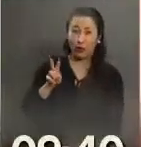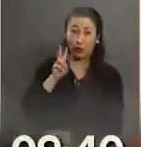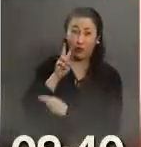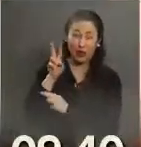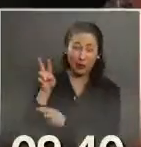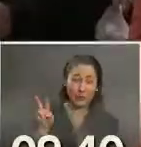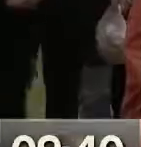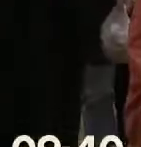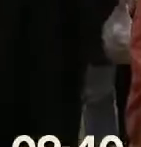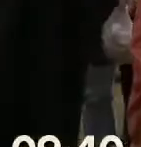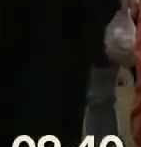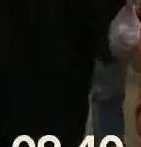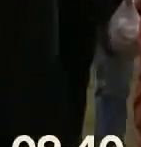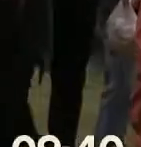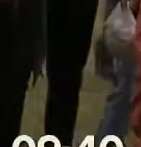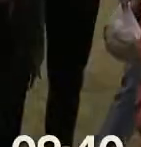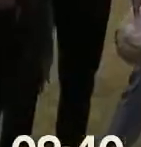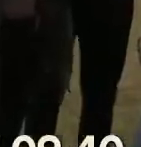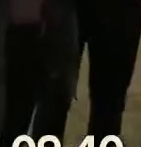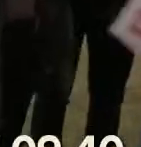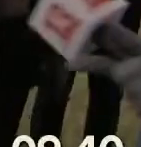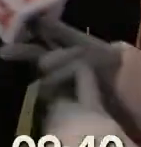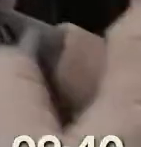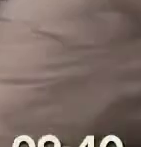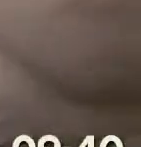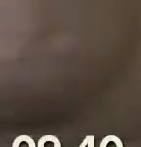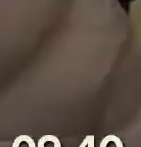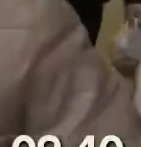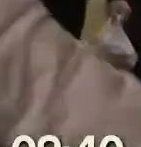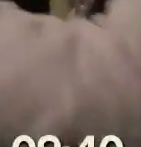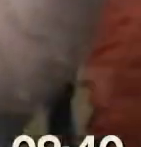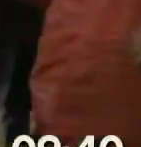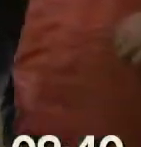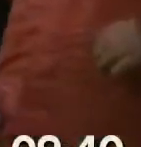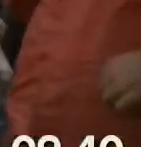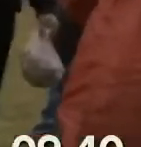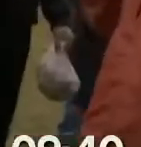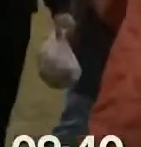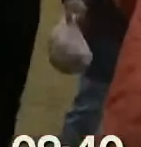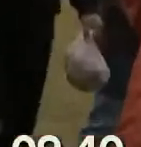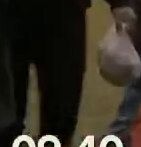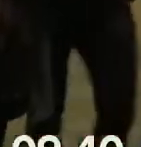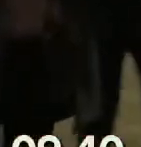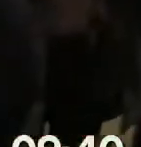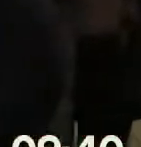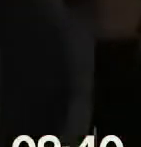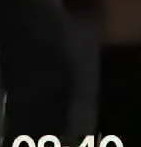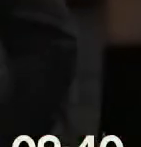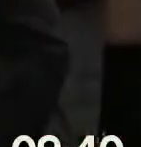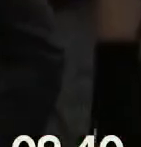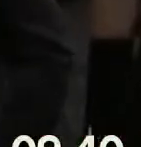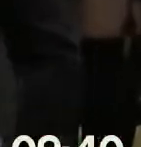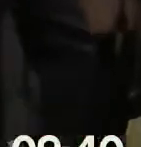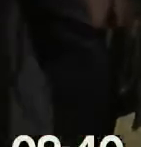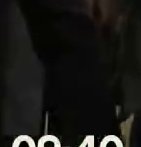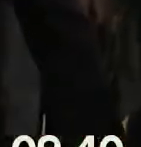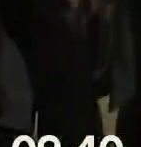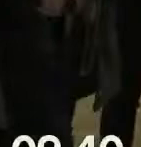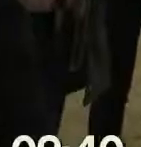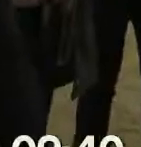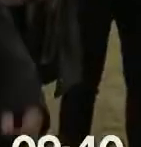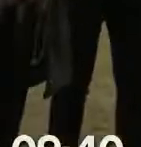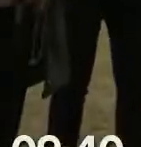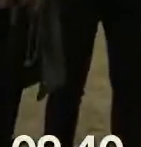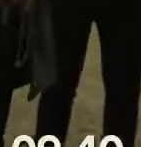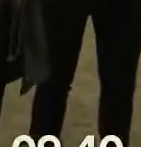la complejidad de las ramas, porque son estrechas. ¿Ah? Estuvimos viendo que había que ser bien contorsionista para lograr llegar hasta arriba. ¿Pero tú vas a